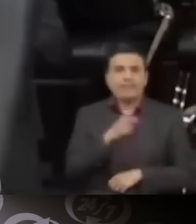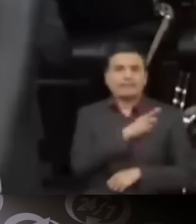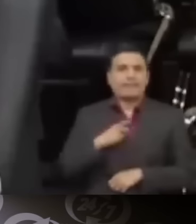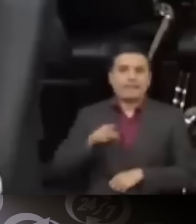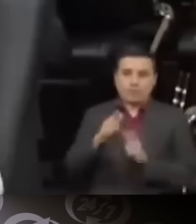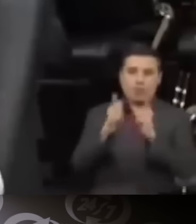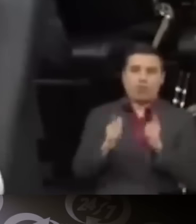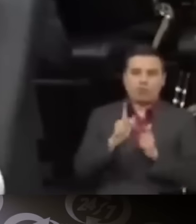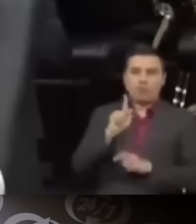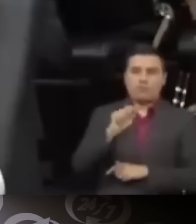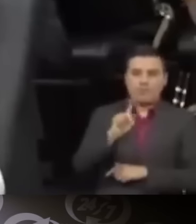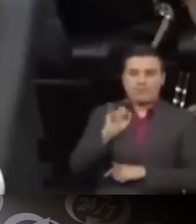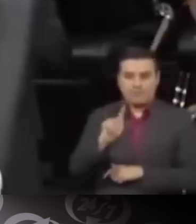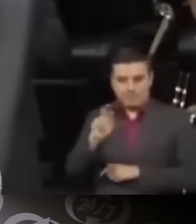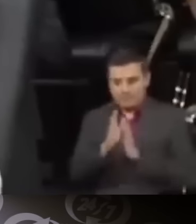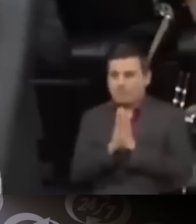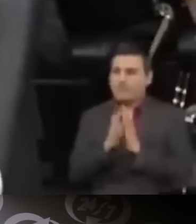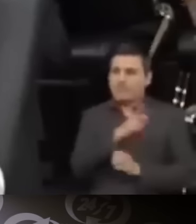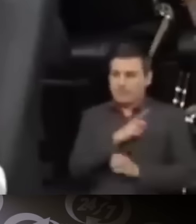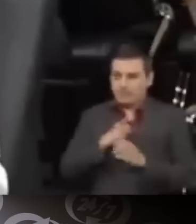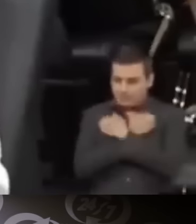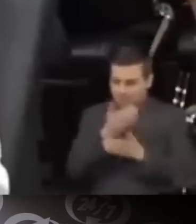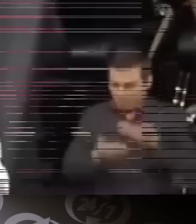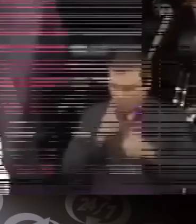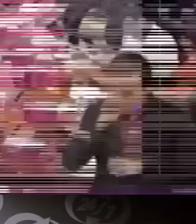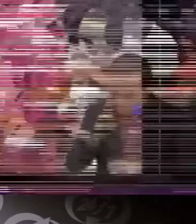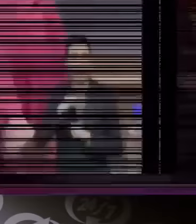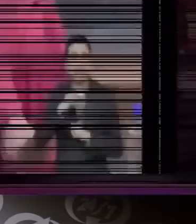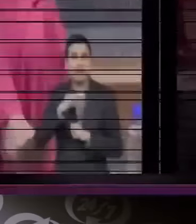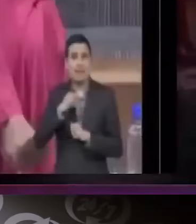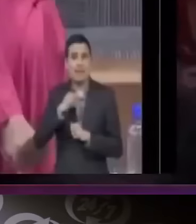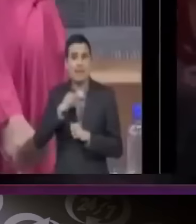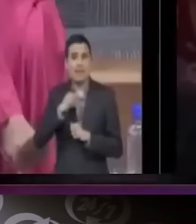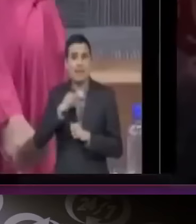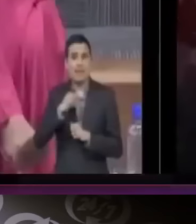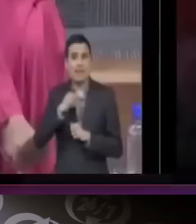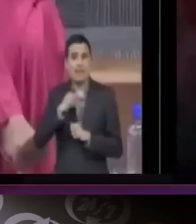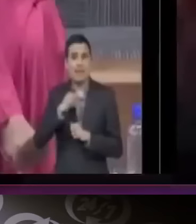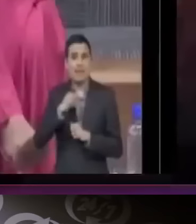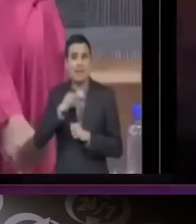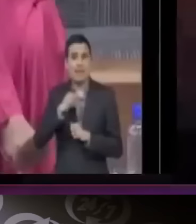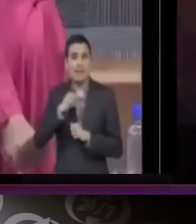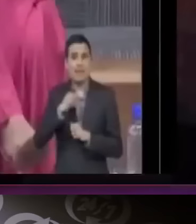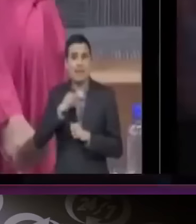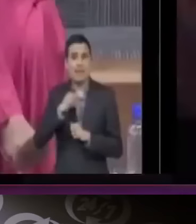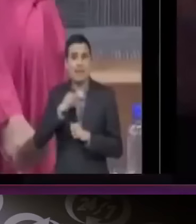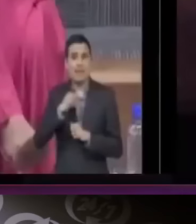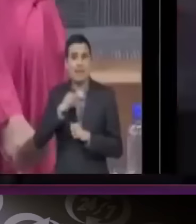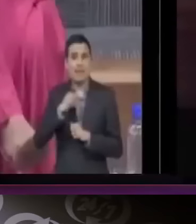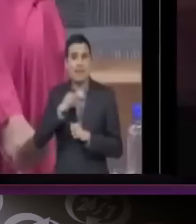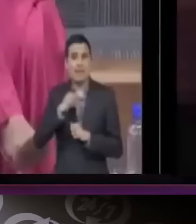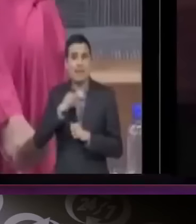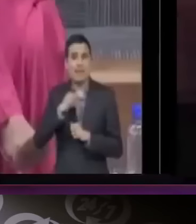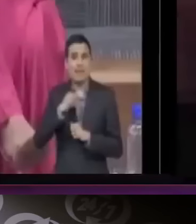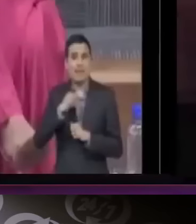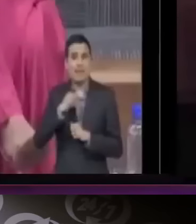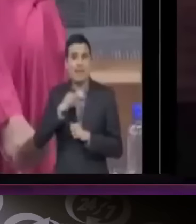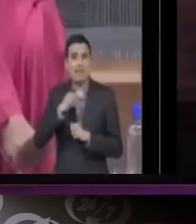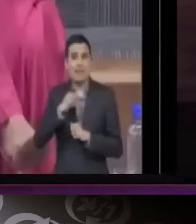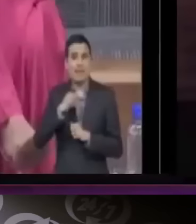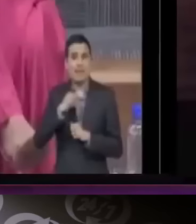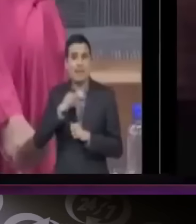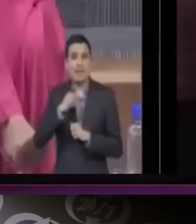oposición a que se conduzca así, con orden y con respeto, tienen su tiempo, no hay ningún problema. Gracias. Bueno, pues ahí están las declaraciones del diputado Fernández